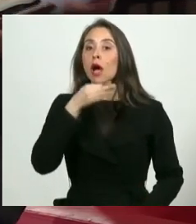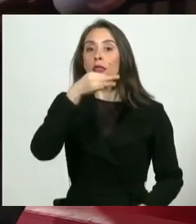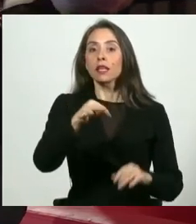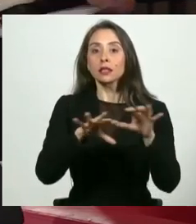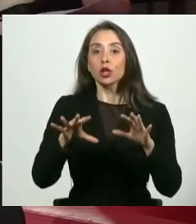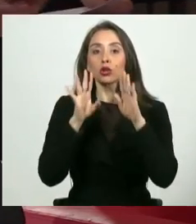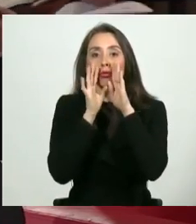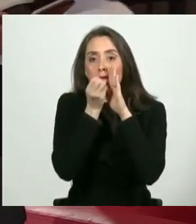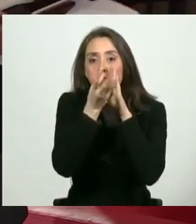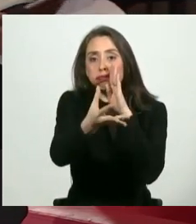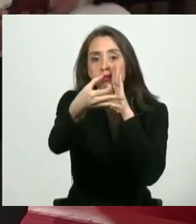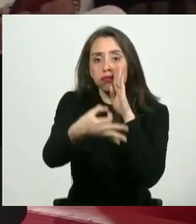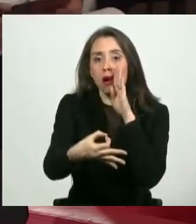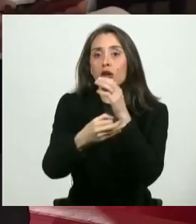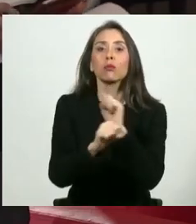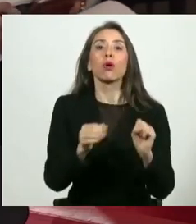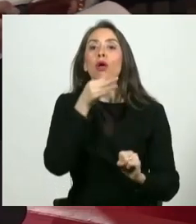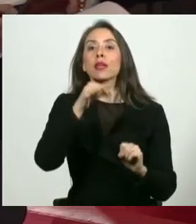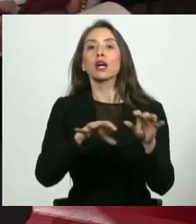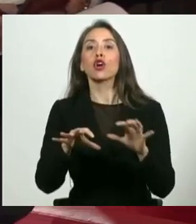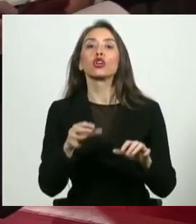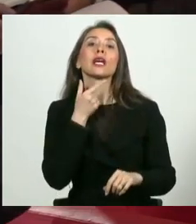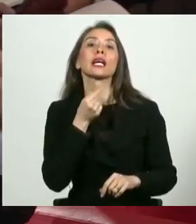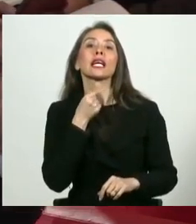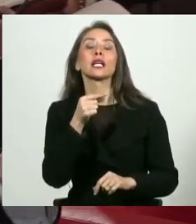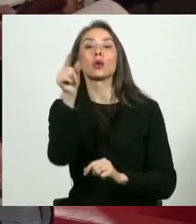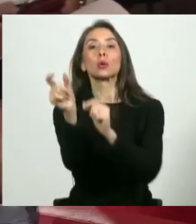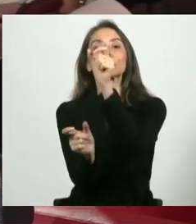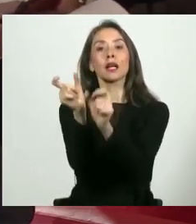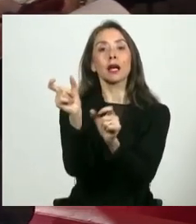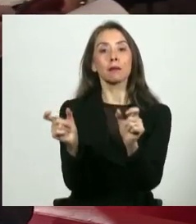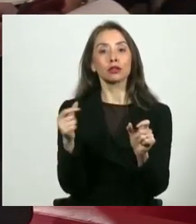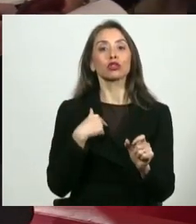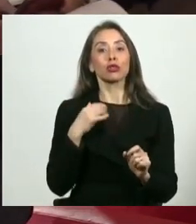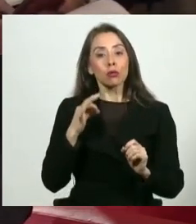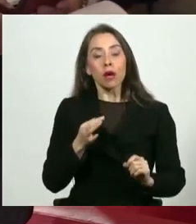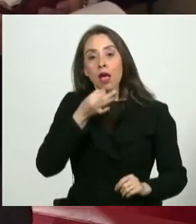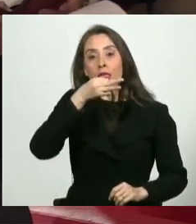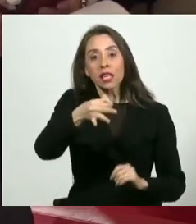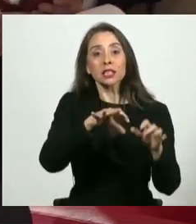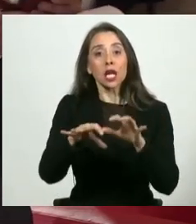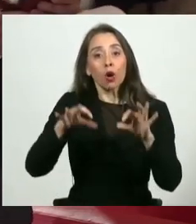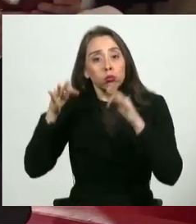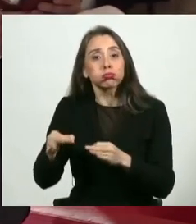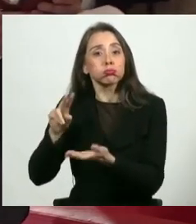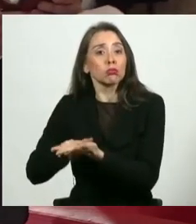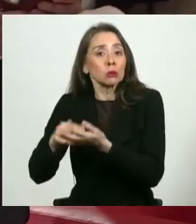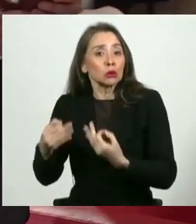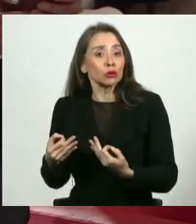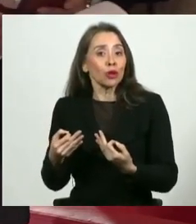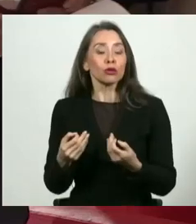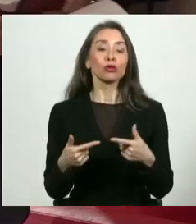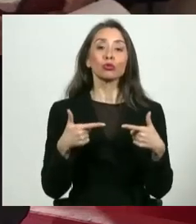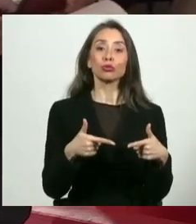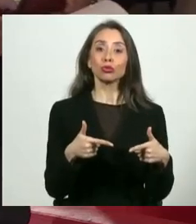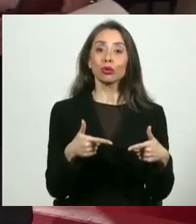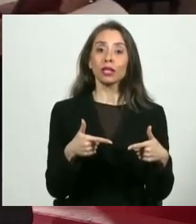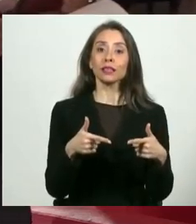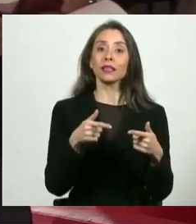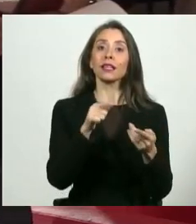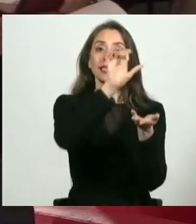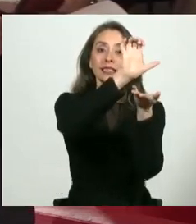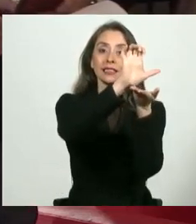con franqueza. No puedo decir las cosas que les gustan a las demás personas, tengo que decir las cosas como son. Afortunadamente, el